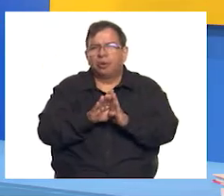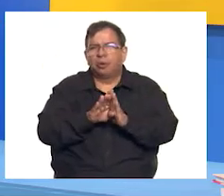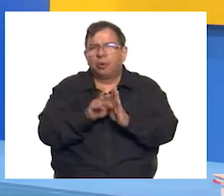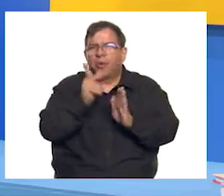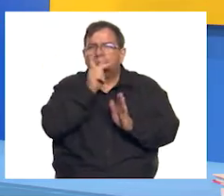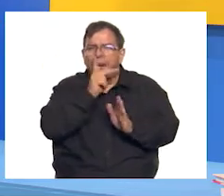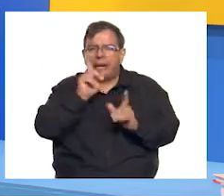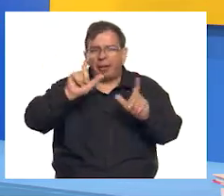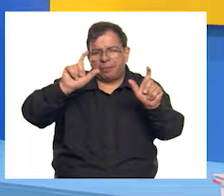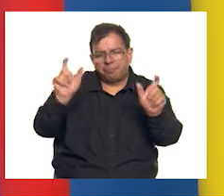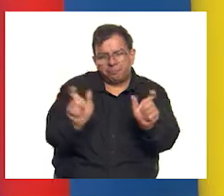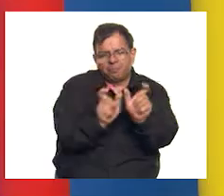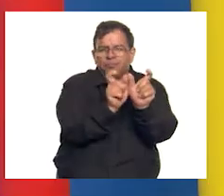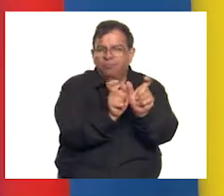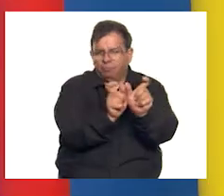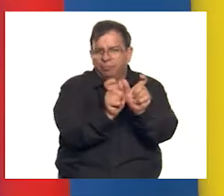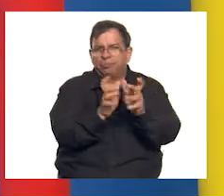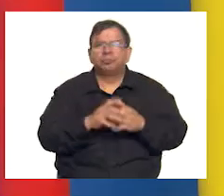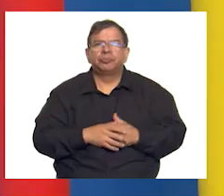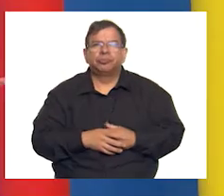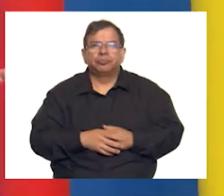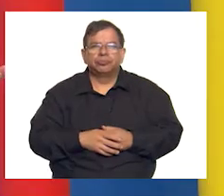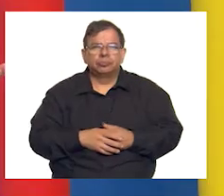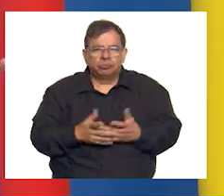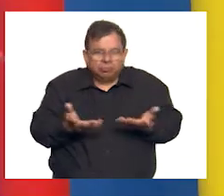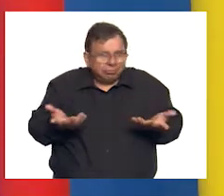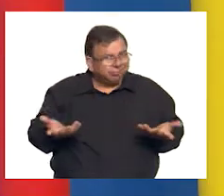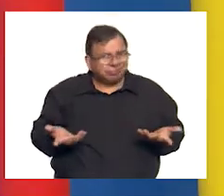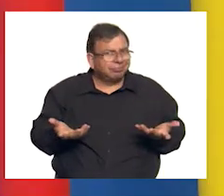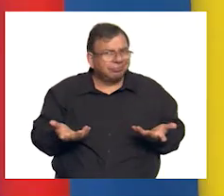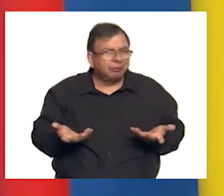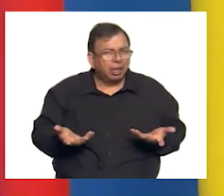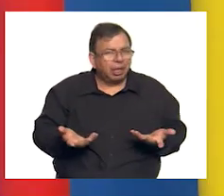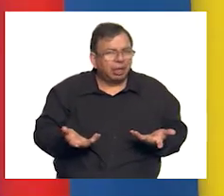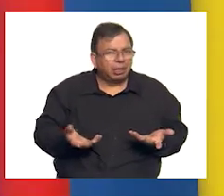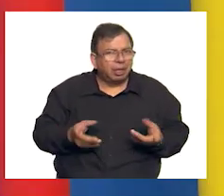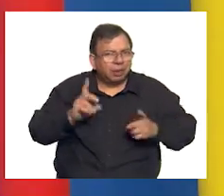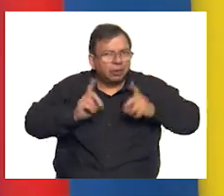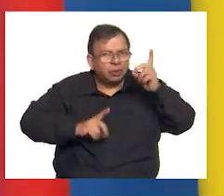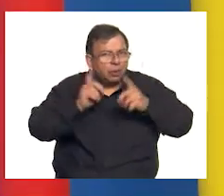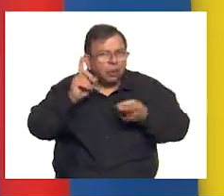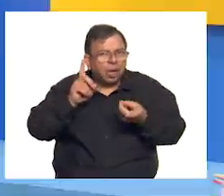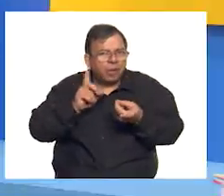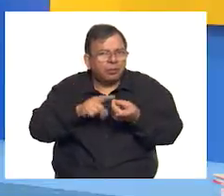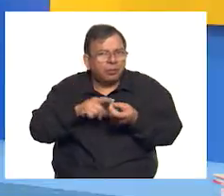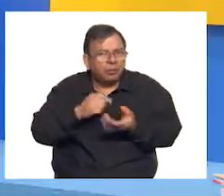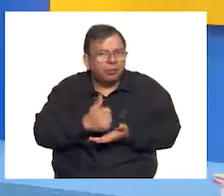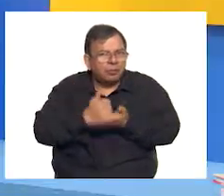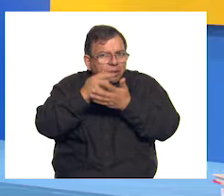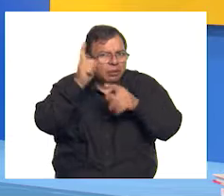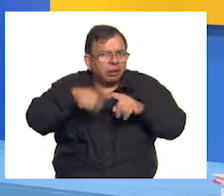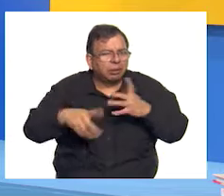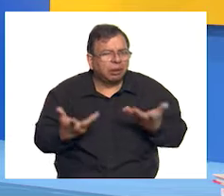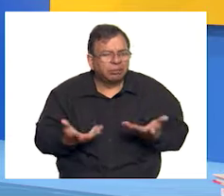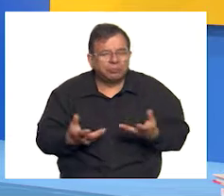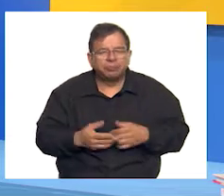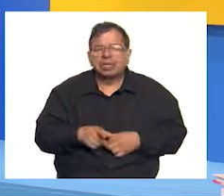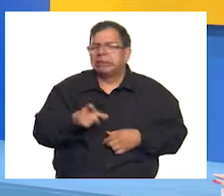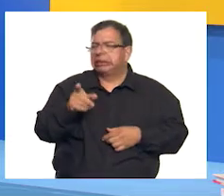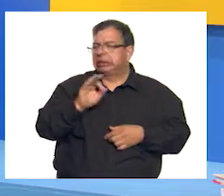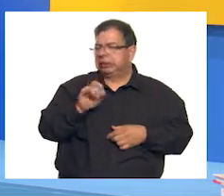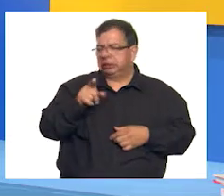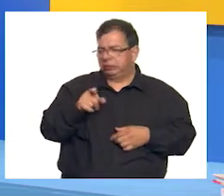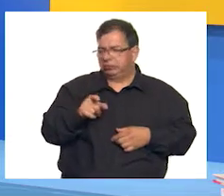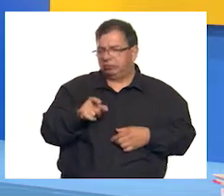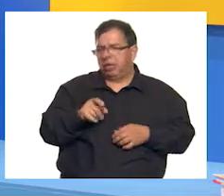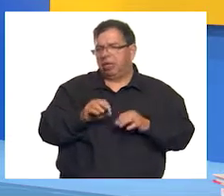términos compuestos. Entonces, ¿cómo o dónde podría resolver este tipo de dudas, Gaby? Mira, pienso que podrías hacerlo